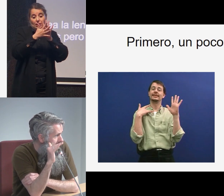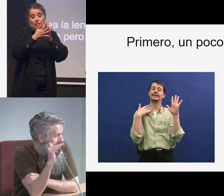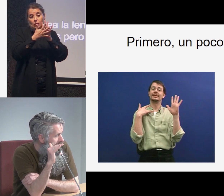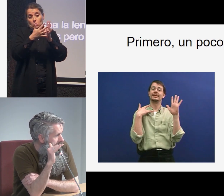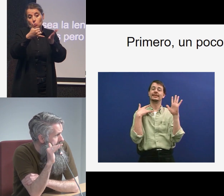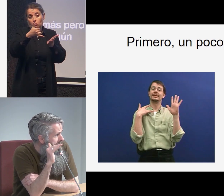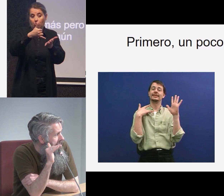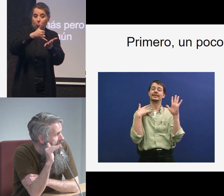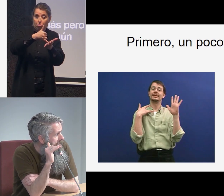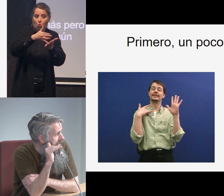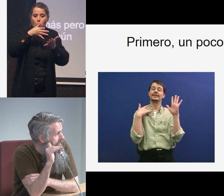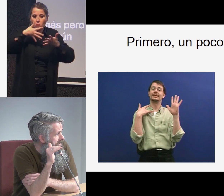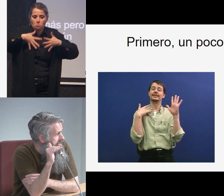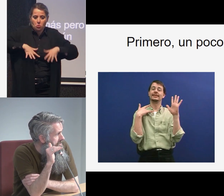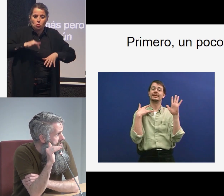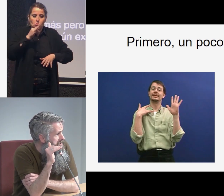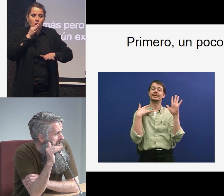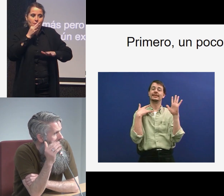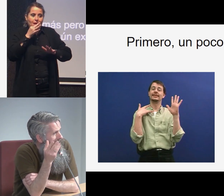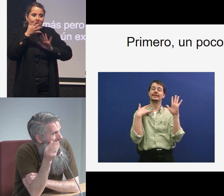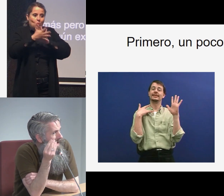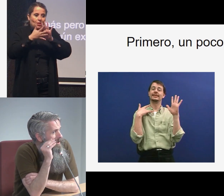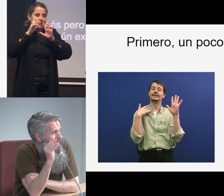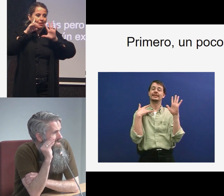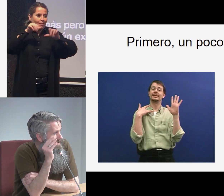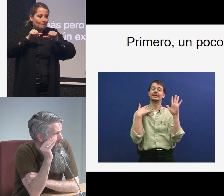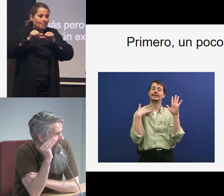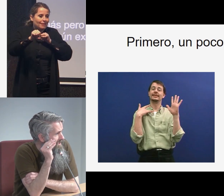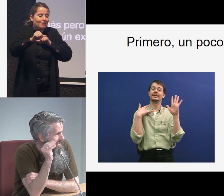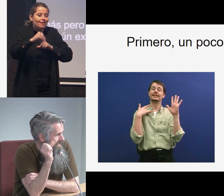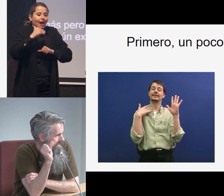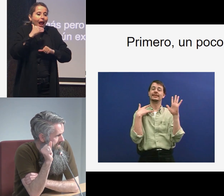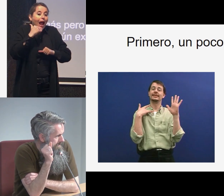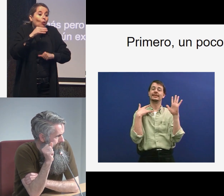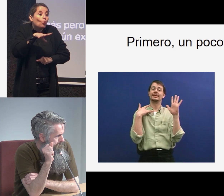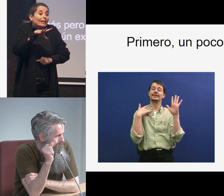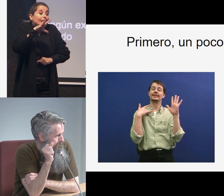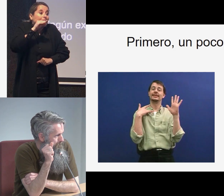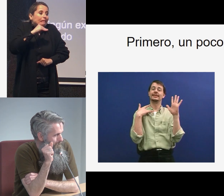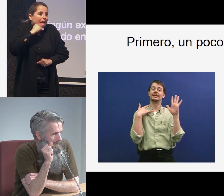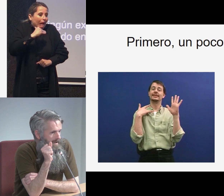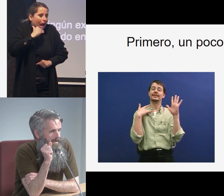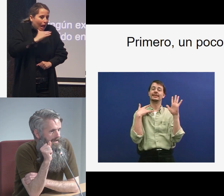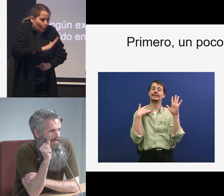ninguna experiencia con la lengua de signos, algo habéis podido entender.